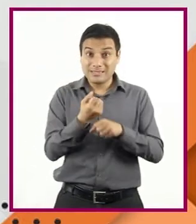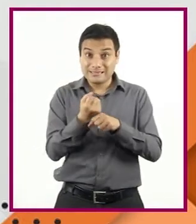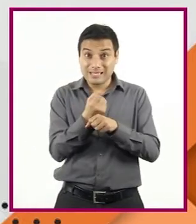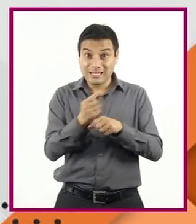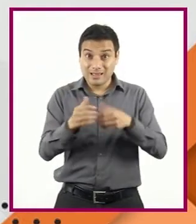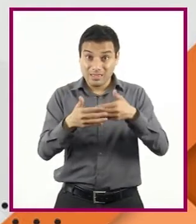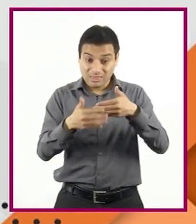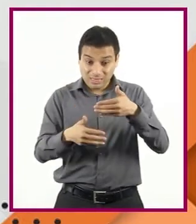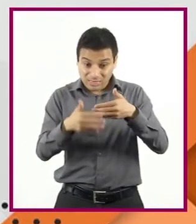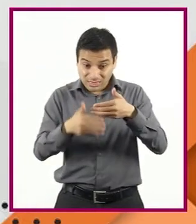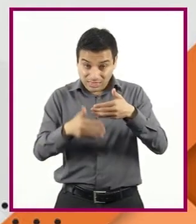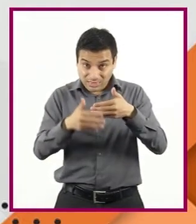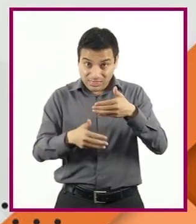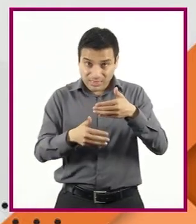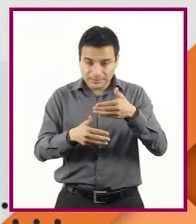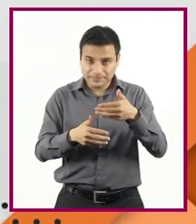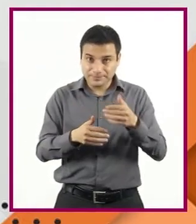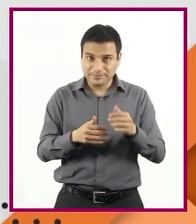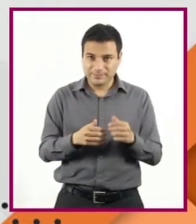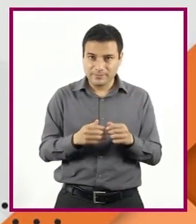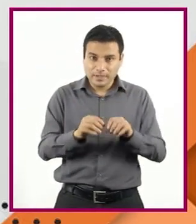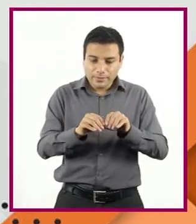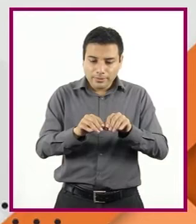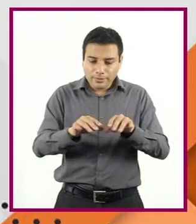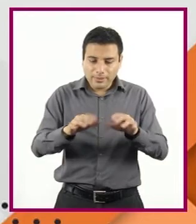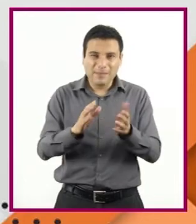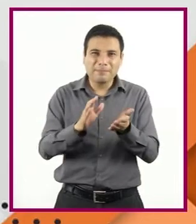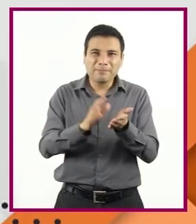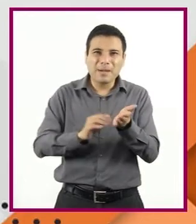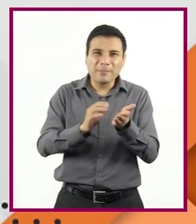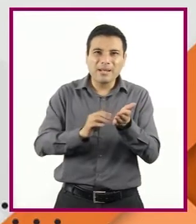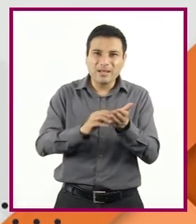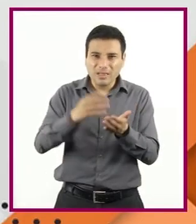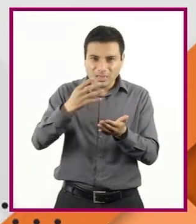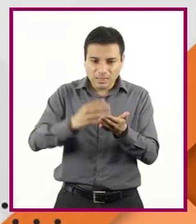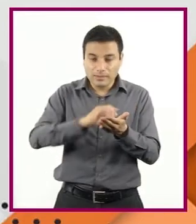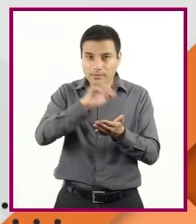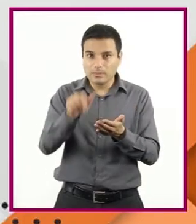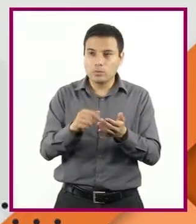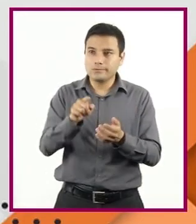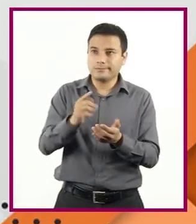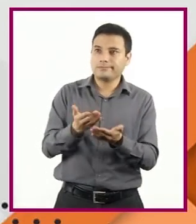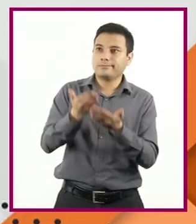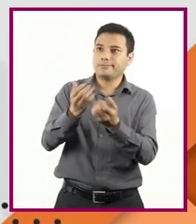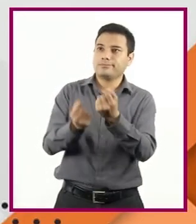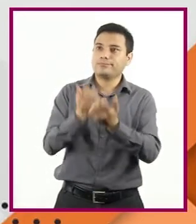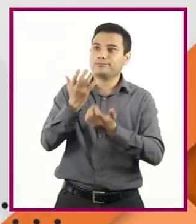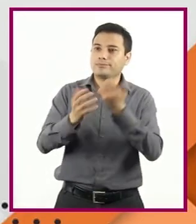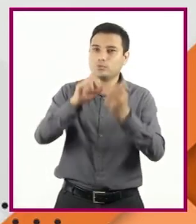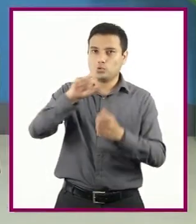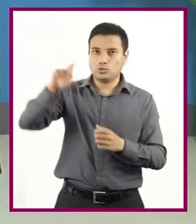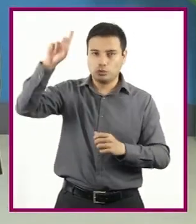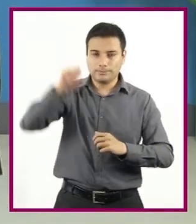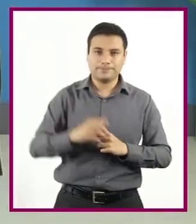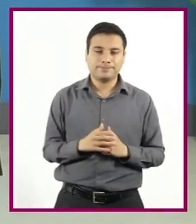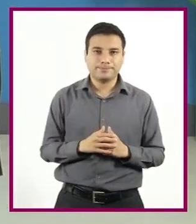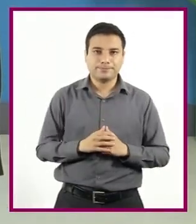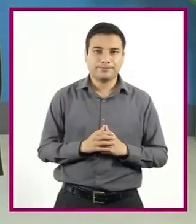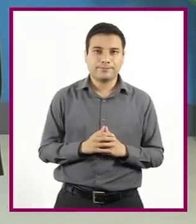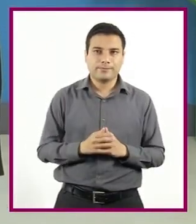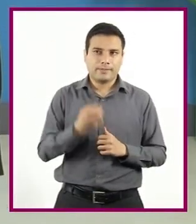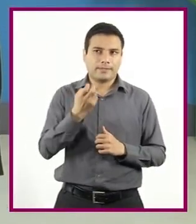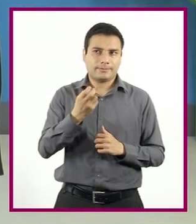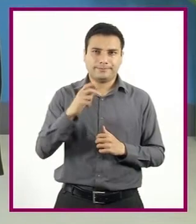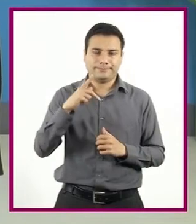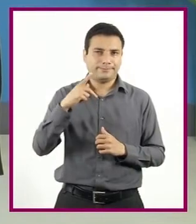derramada por estas punciones en pedazos de papel y quemarlos en la ofrenda a los dioses. Este aspecto